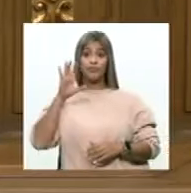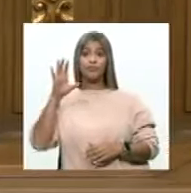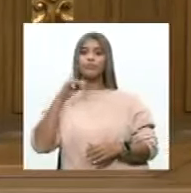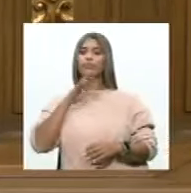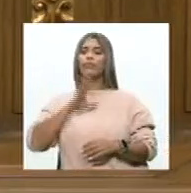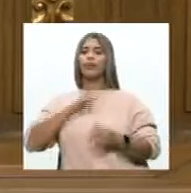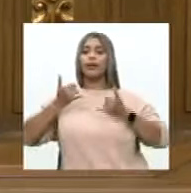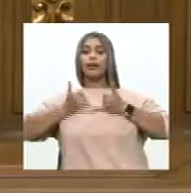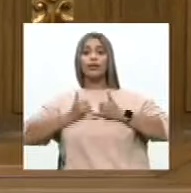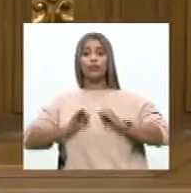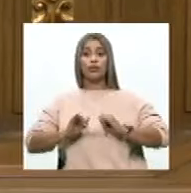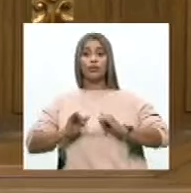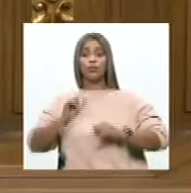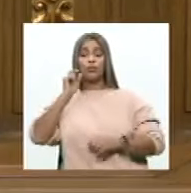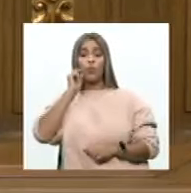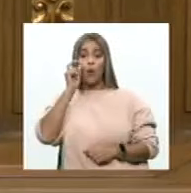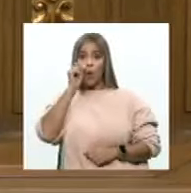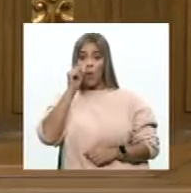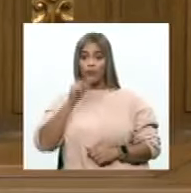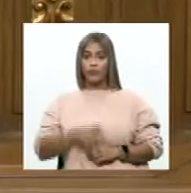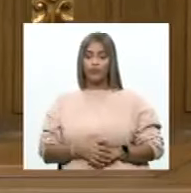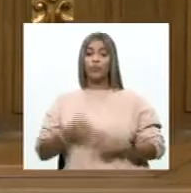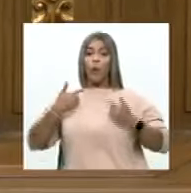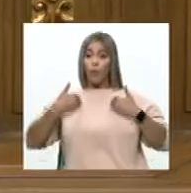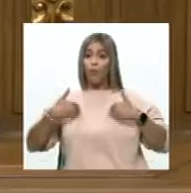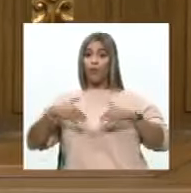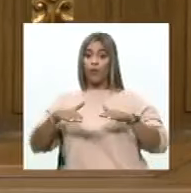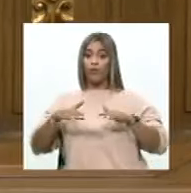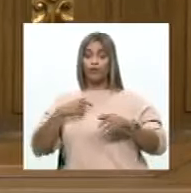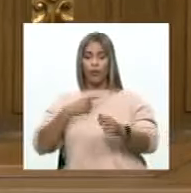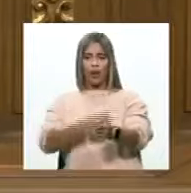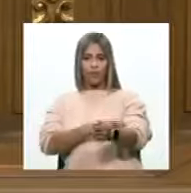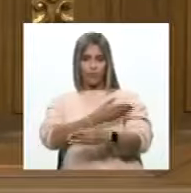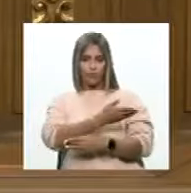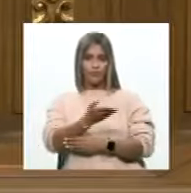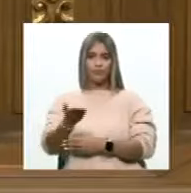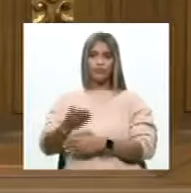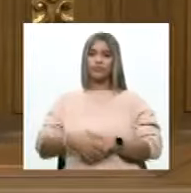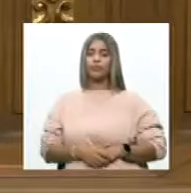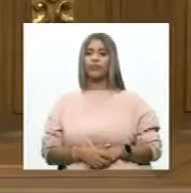nuestros hijos y nuestras hijas. Por eso, hermanos y hermanas,